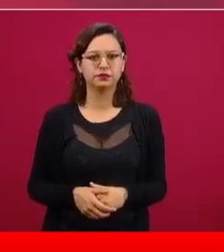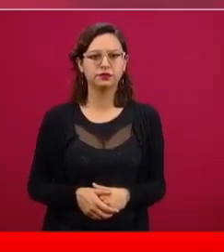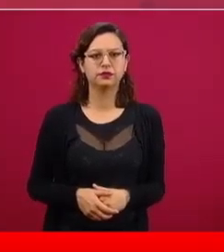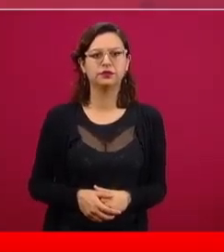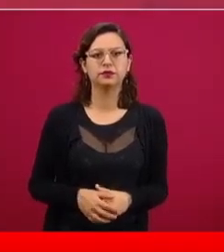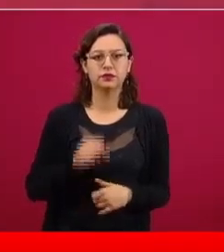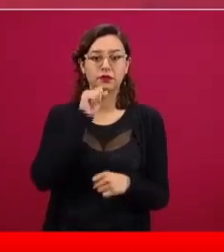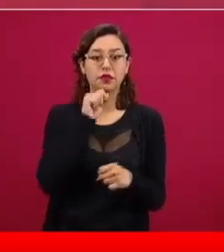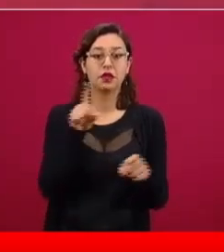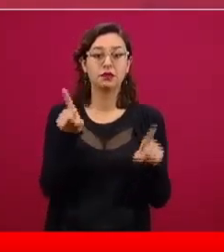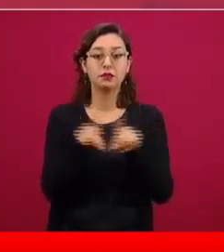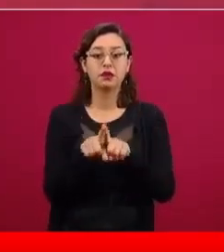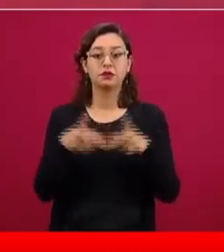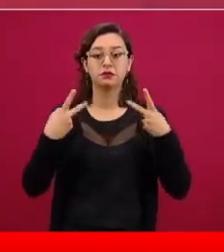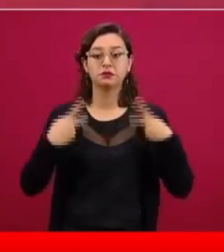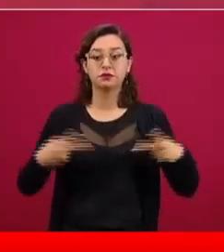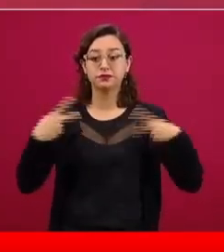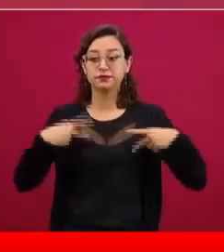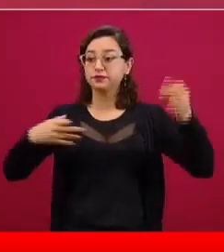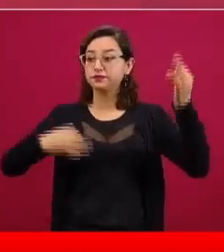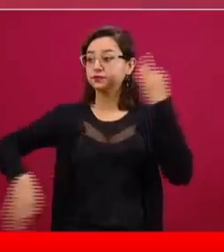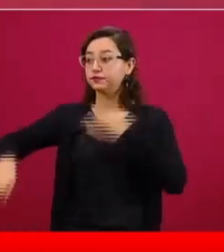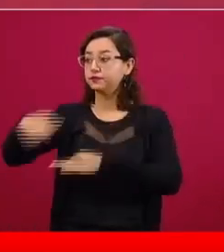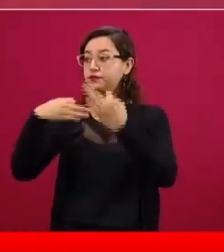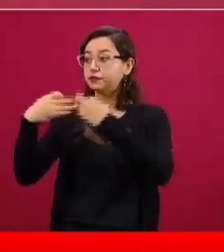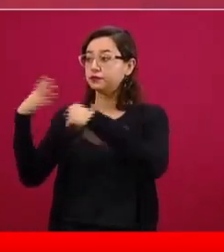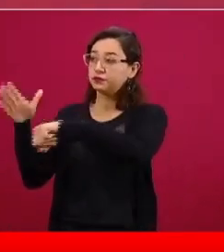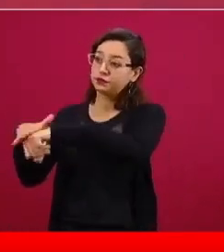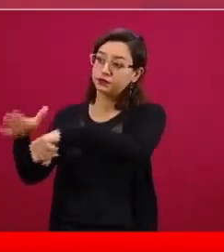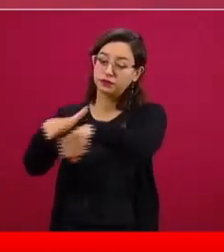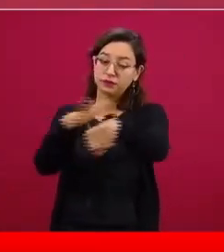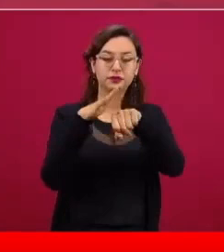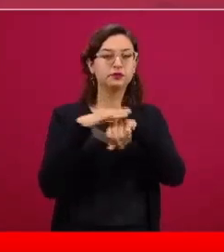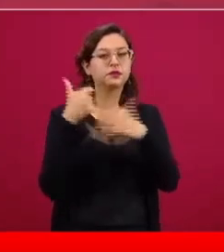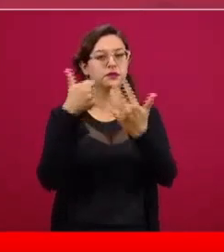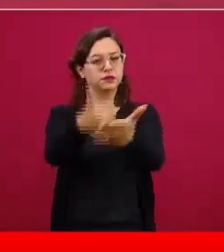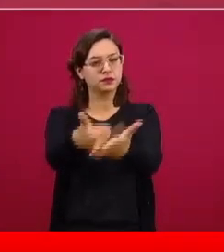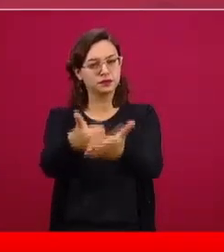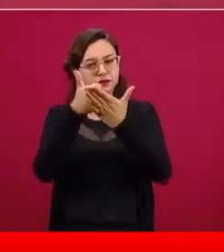pedirles a todos que nos sigan ayudando,